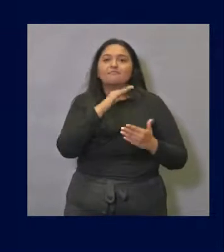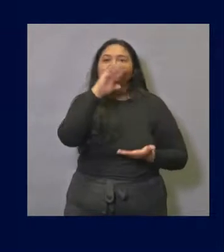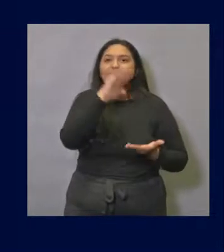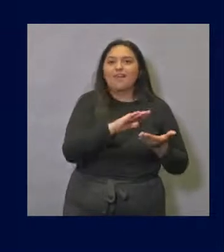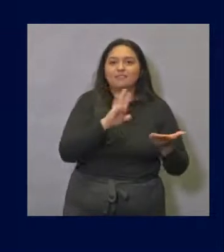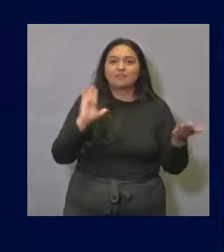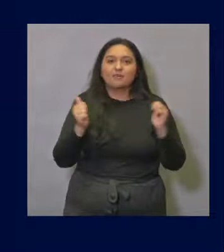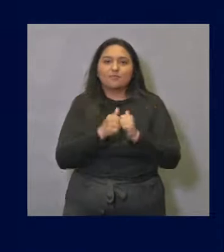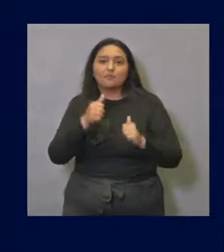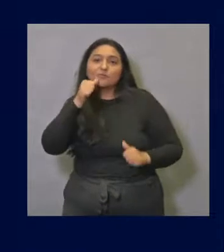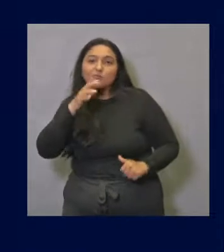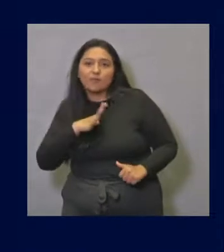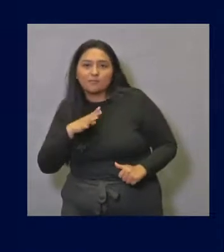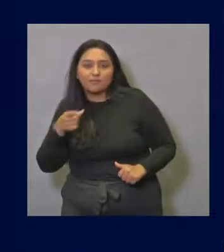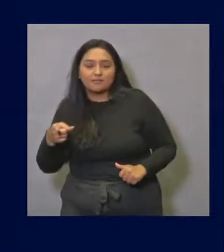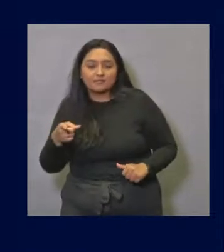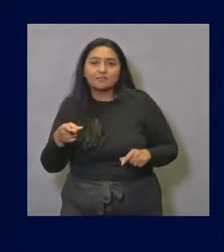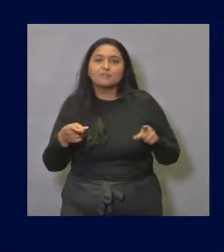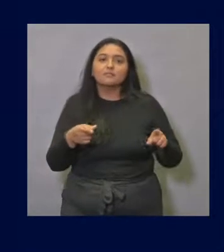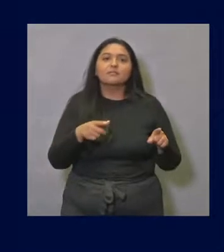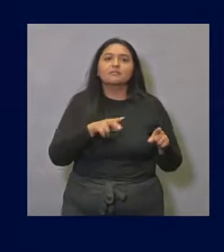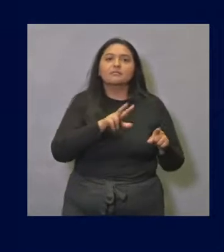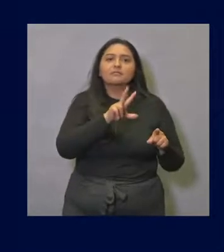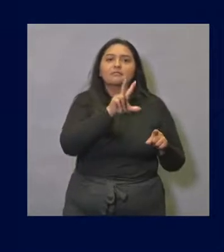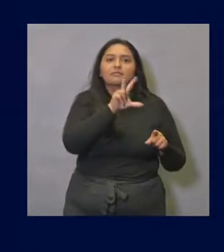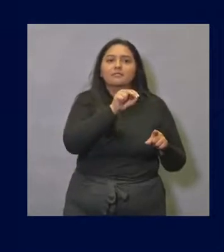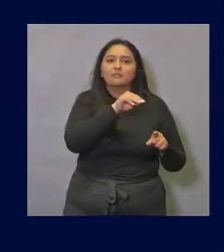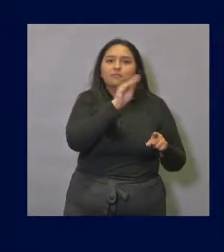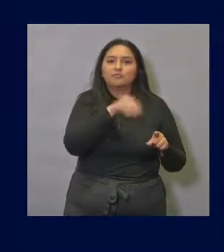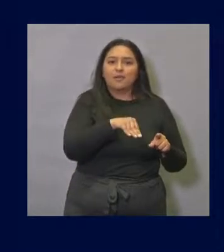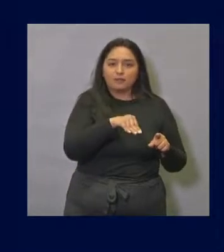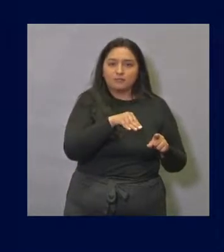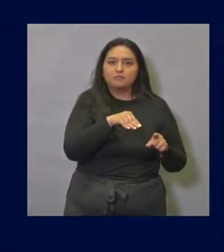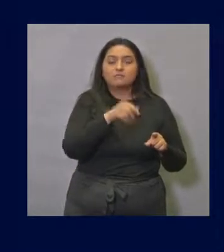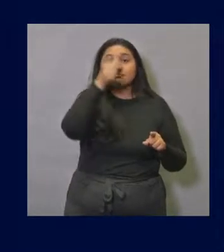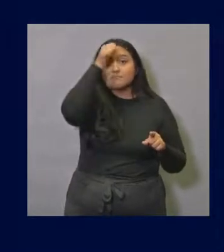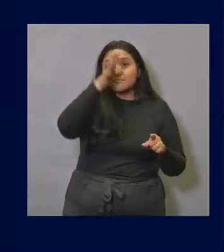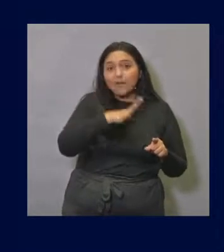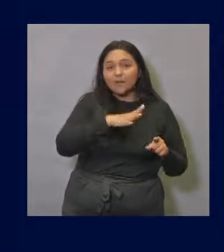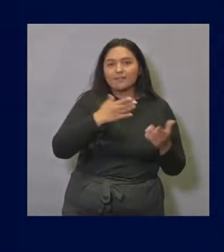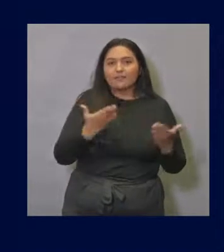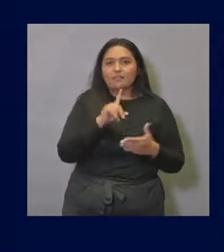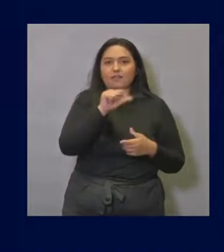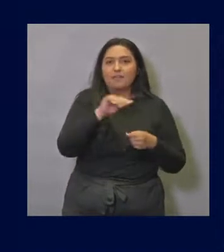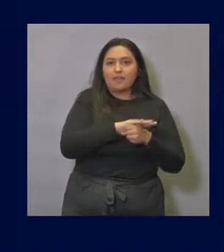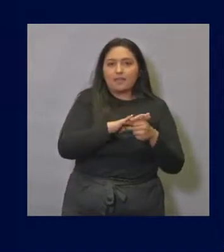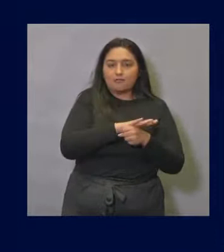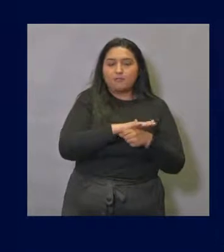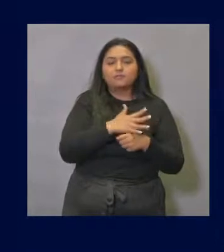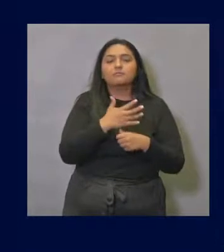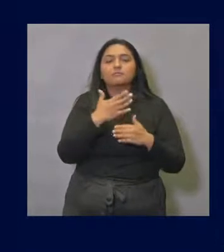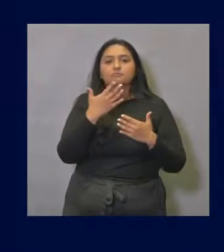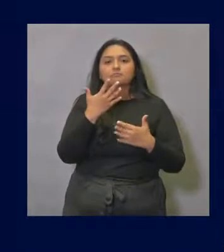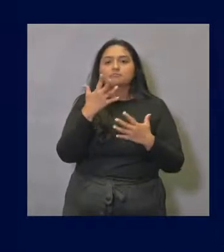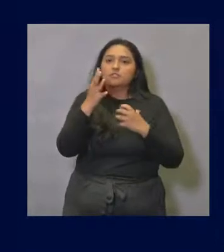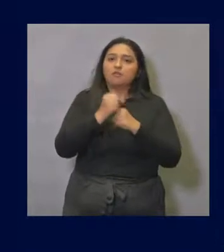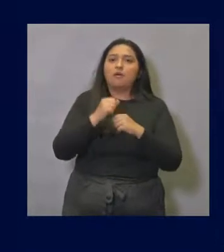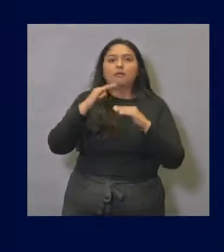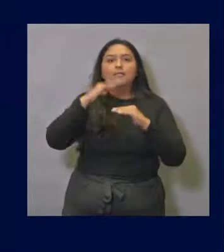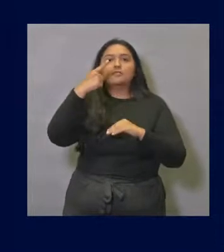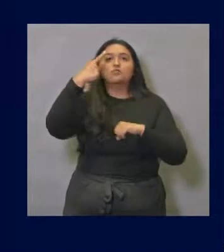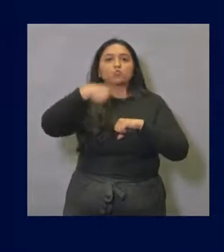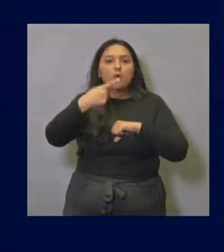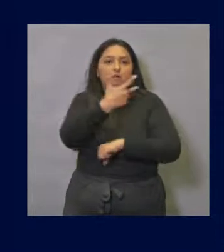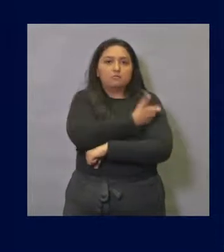el 30% de los hombres en el condado de Los Ángeles que han recibido al menos una dosis de la vacuna